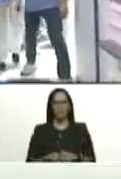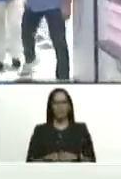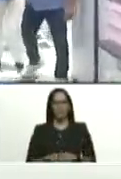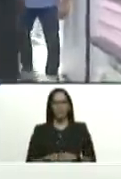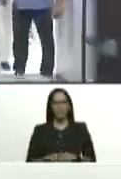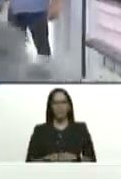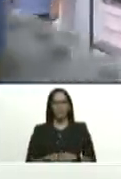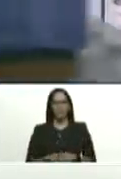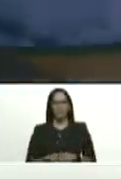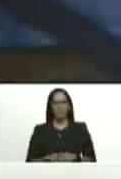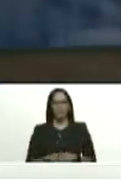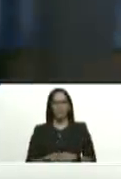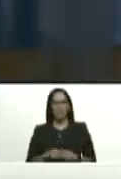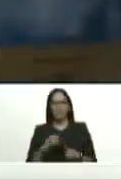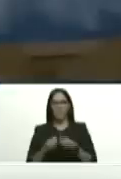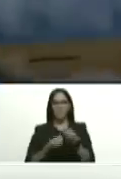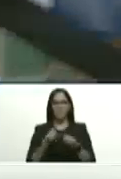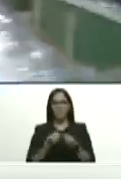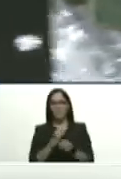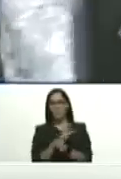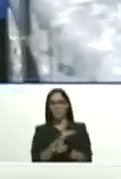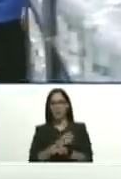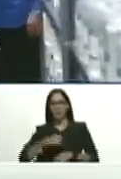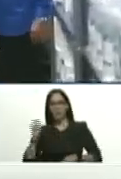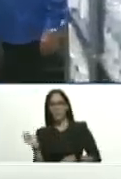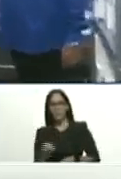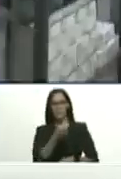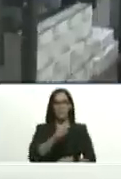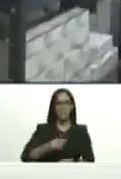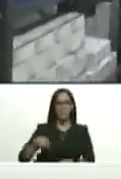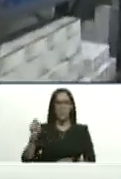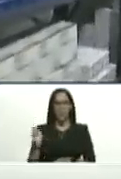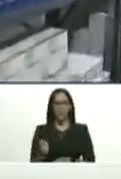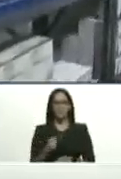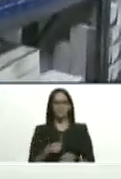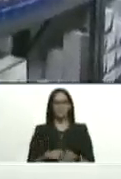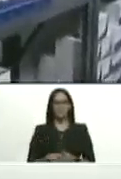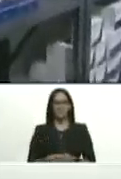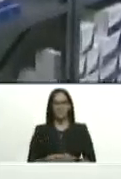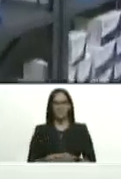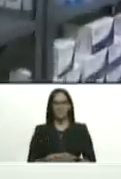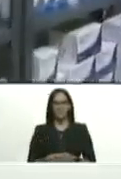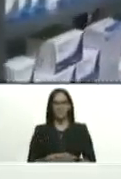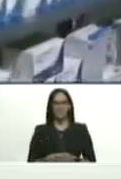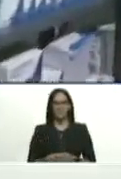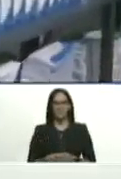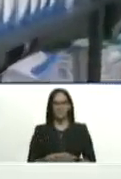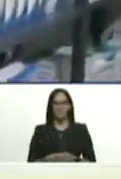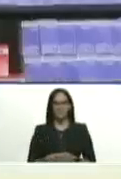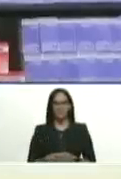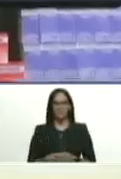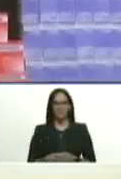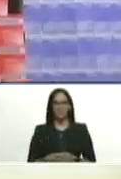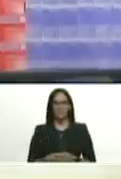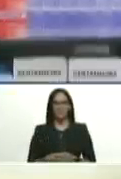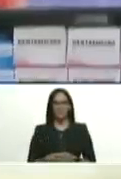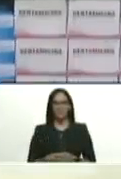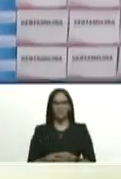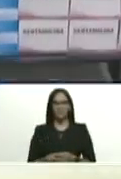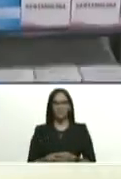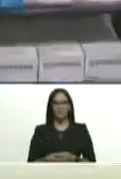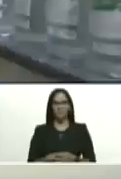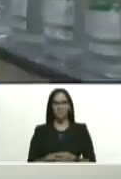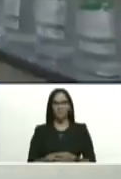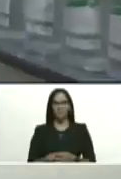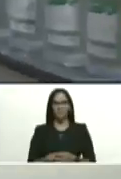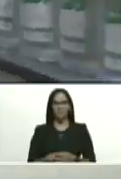echamos una partidita de ping-pong, así que se dice, ping-pong o tenis de mesa. ¿Por qué no se dice ping-pong? Porque el